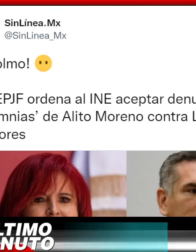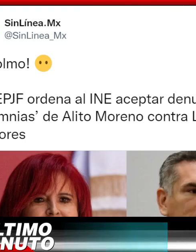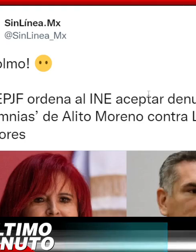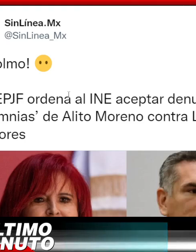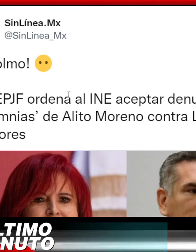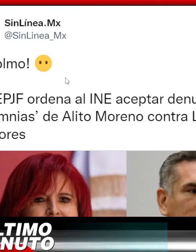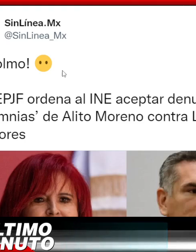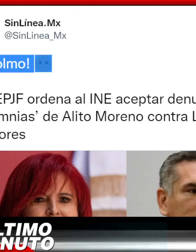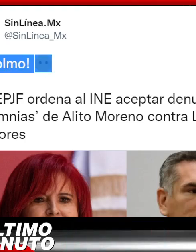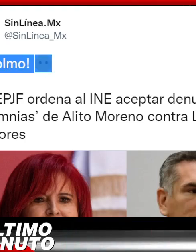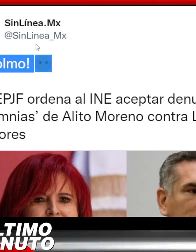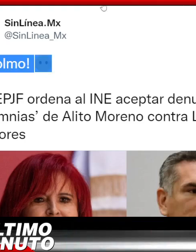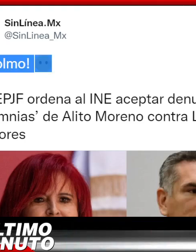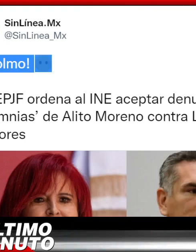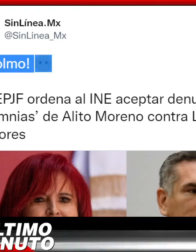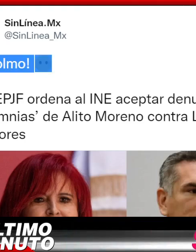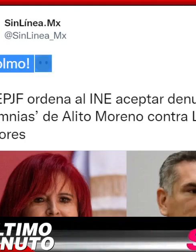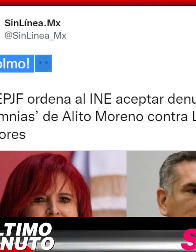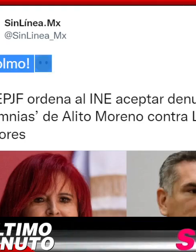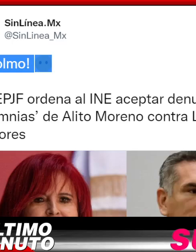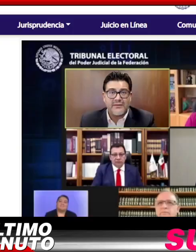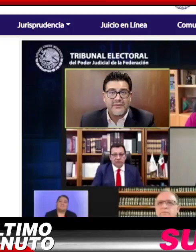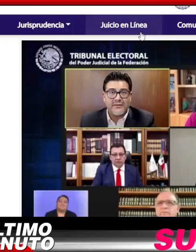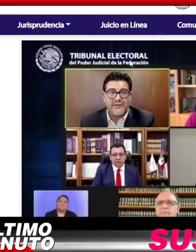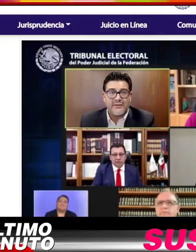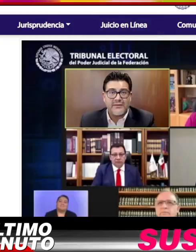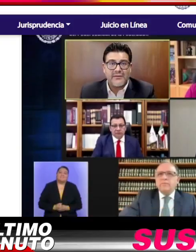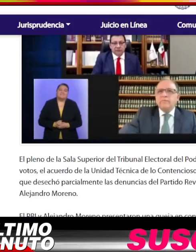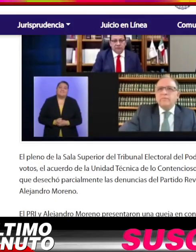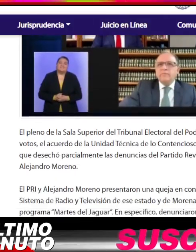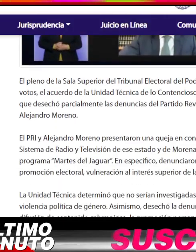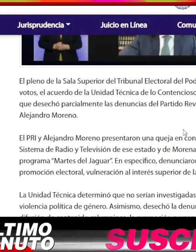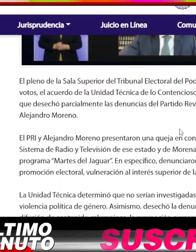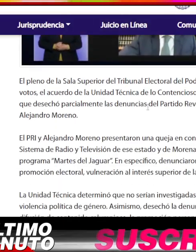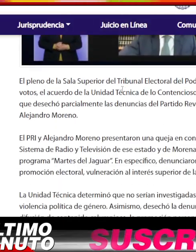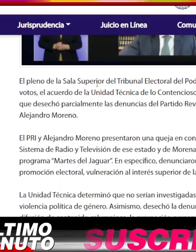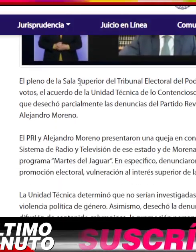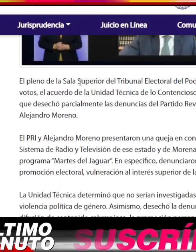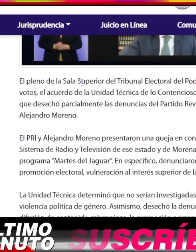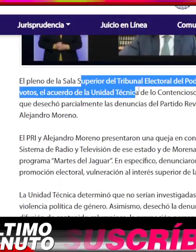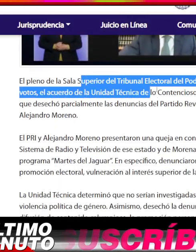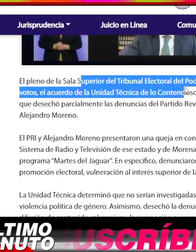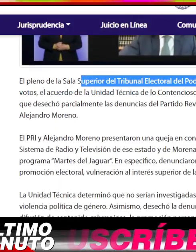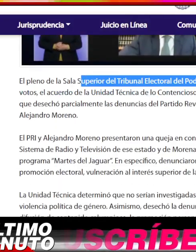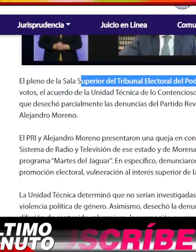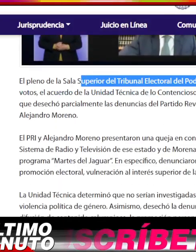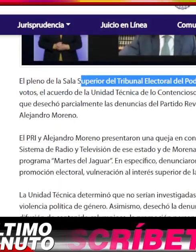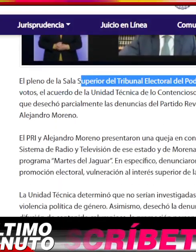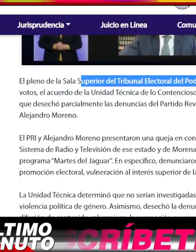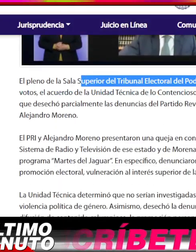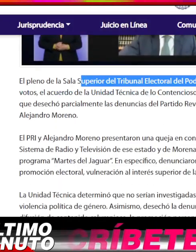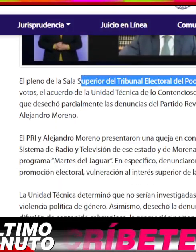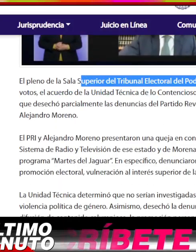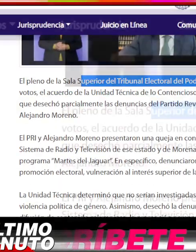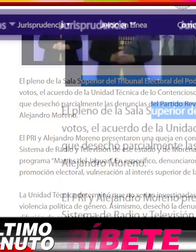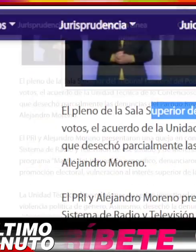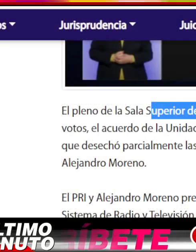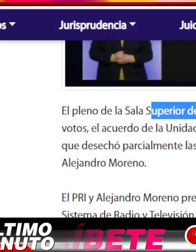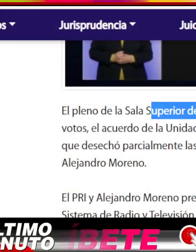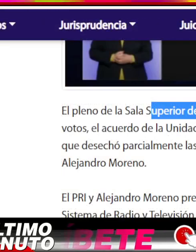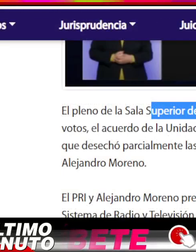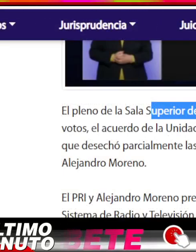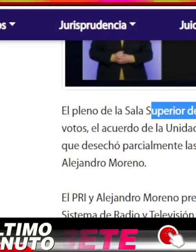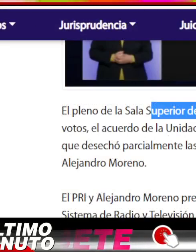Sansores esto es el colmo por eso sale esta publicación el primero de la sala superior del tribunal